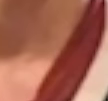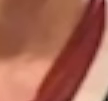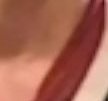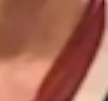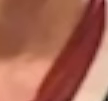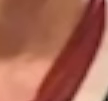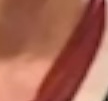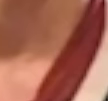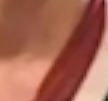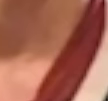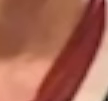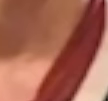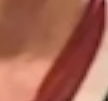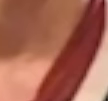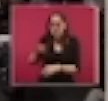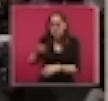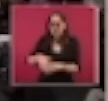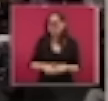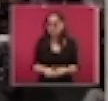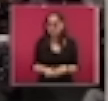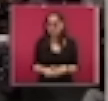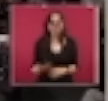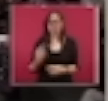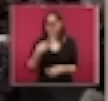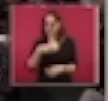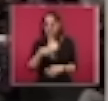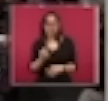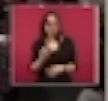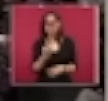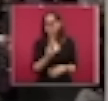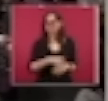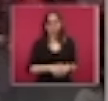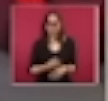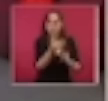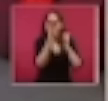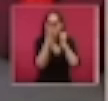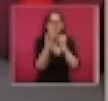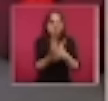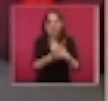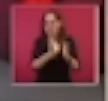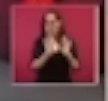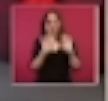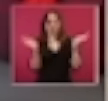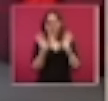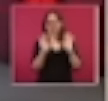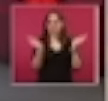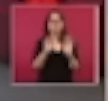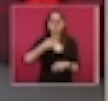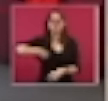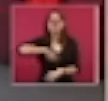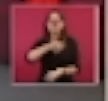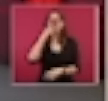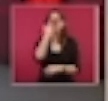decide desmarcarse, no abrazarla, y hasta se le ve en la cara la incomodidad. Hace un año el presidente